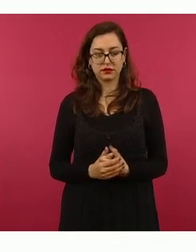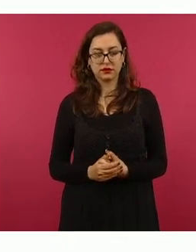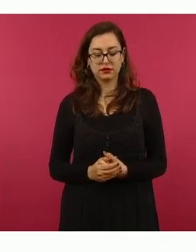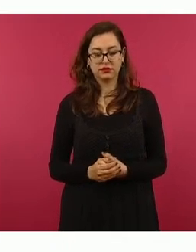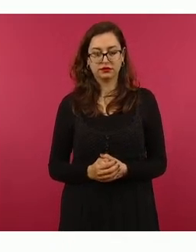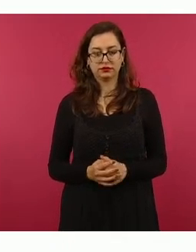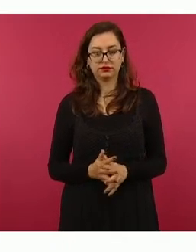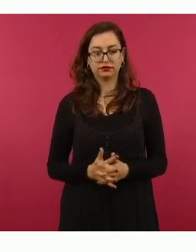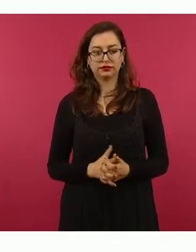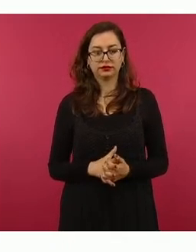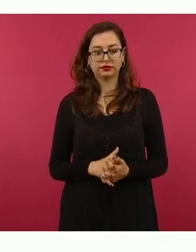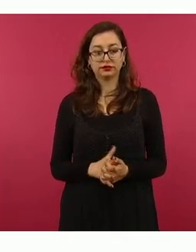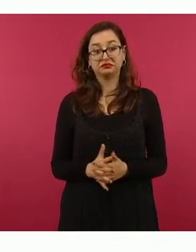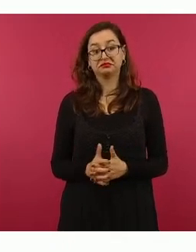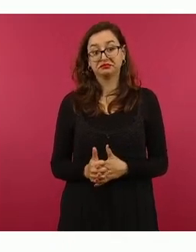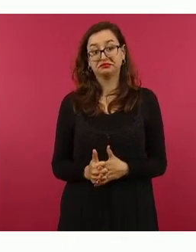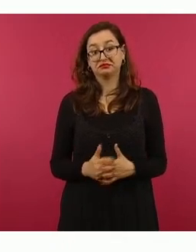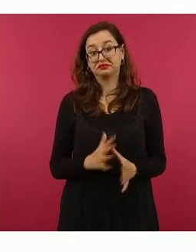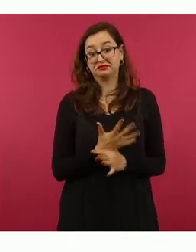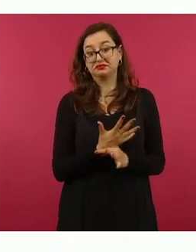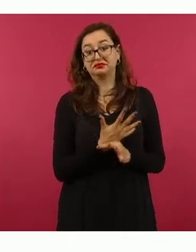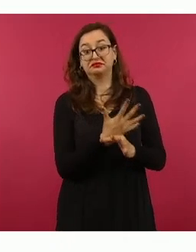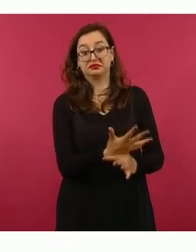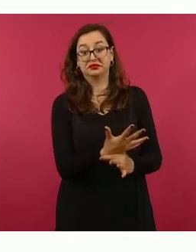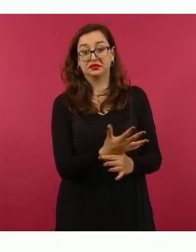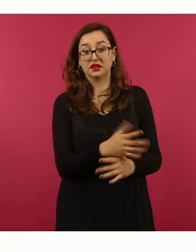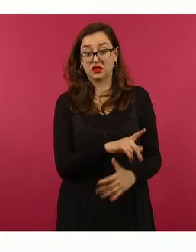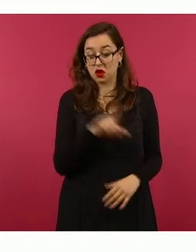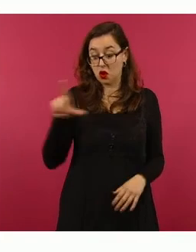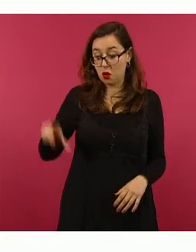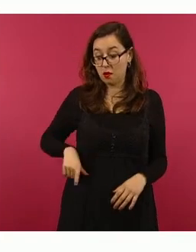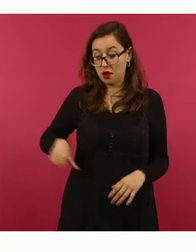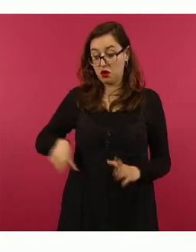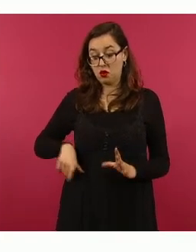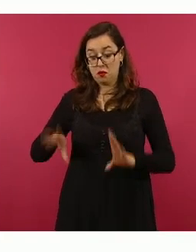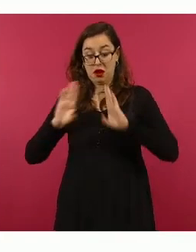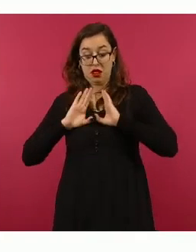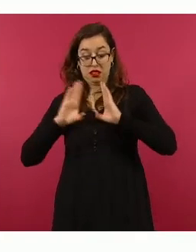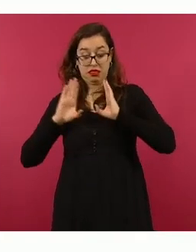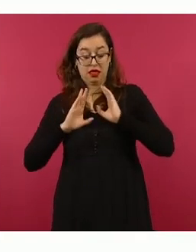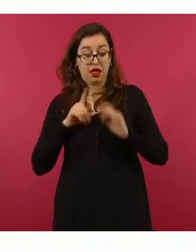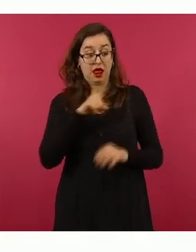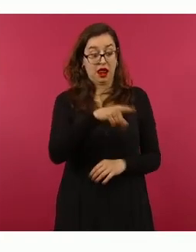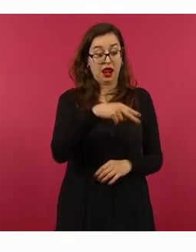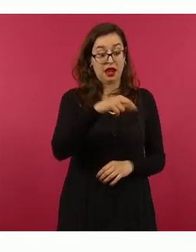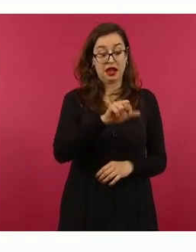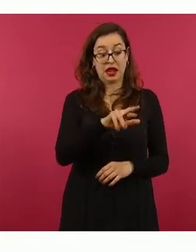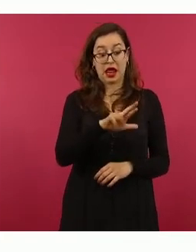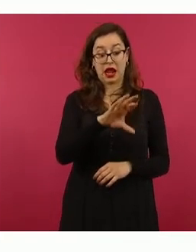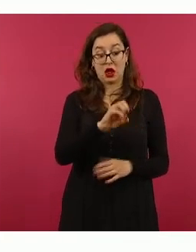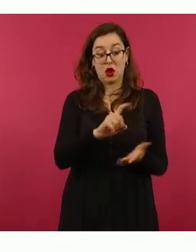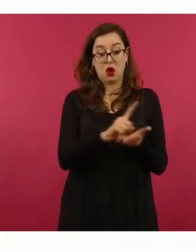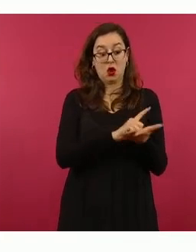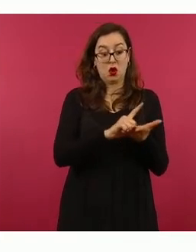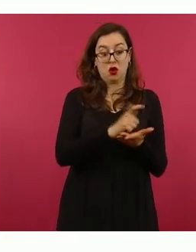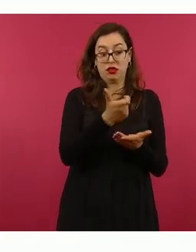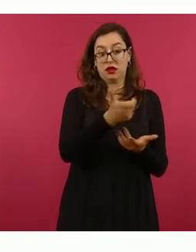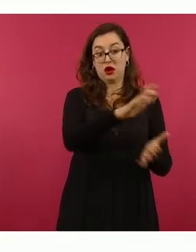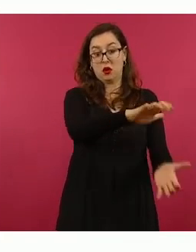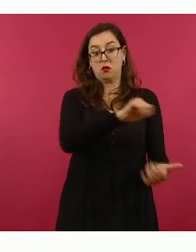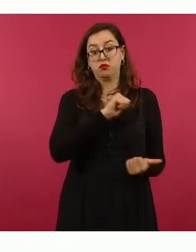que le entrega el narco, ¿no?, al régimen militarizado, pues ahora tenemos bastante.